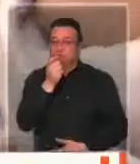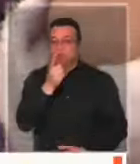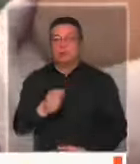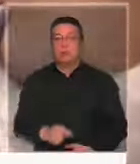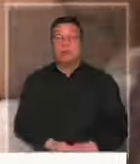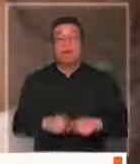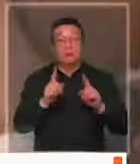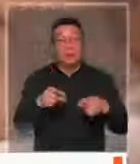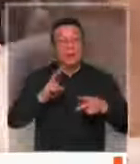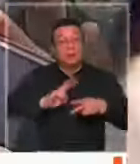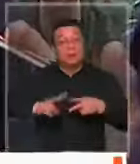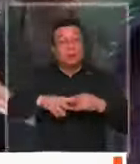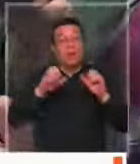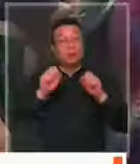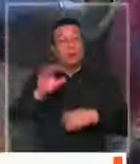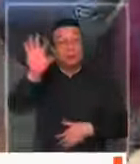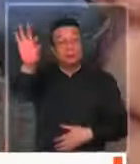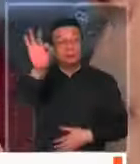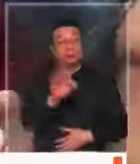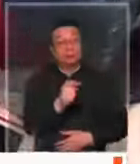¿Estás preparado para alguna eventual formalización,